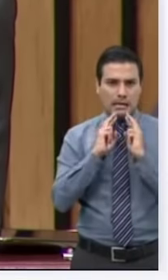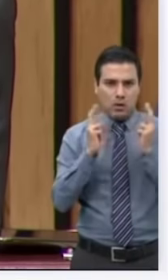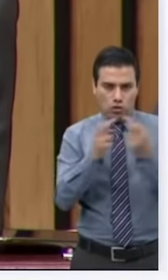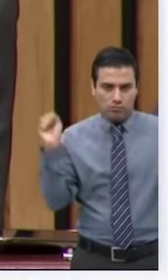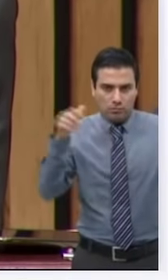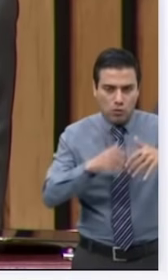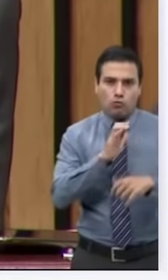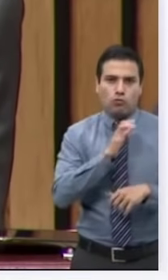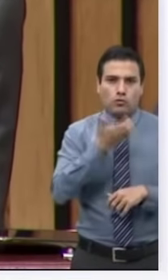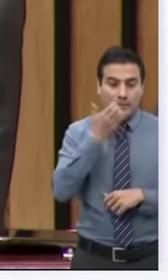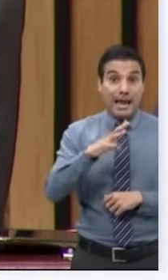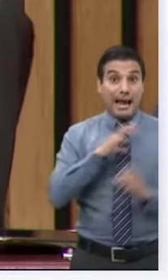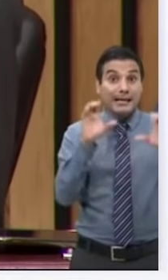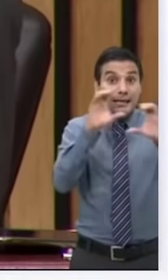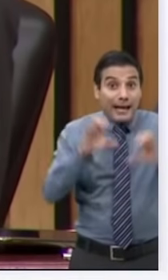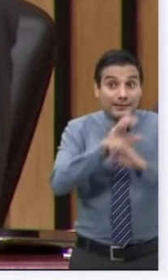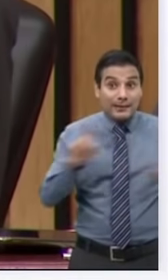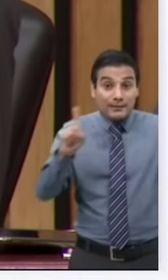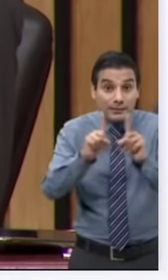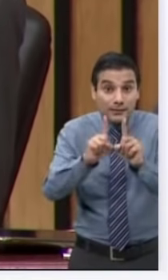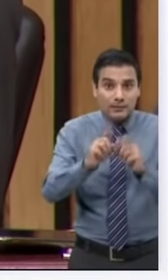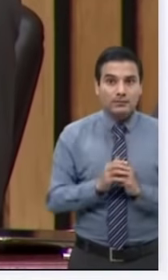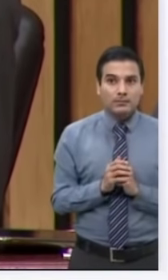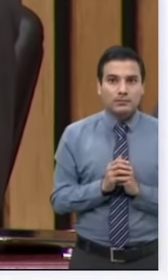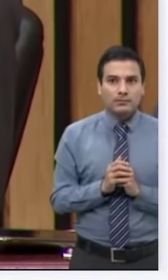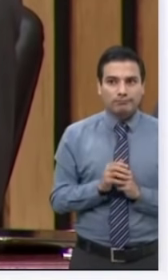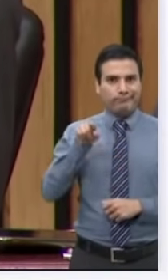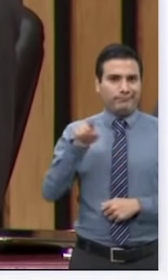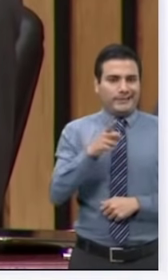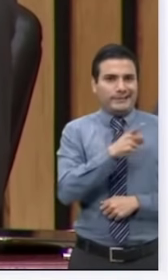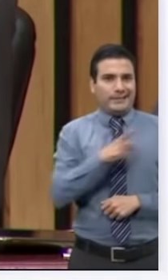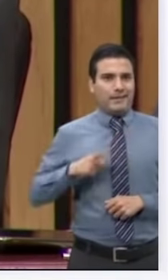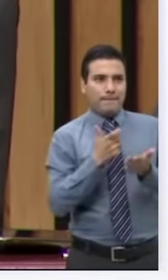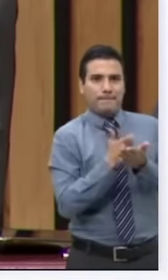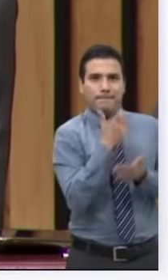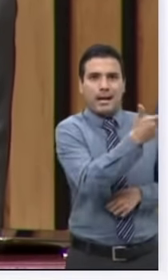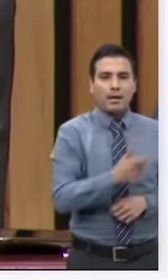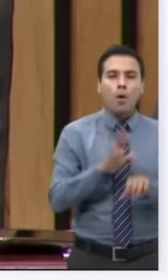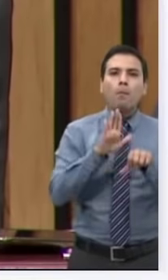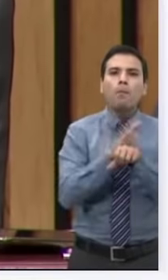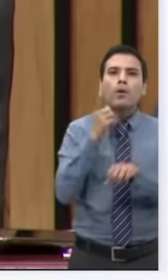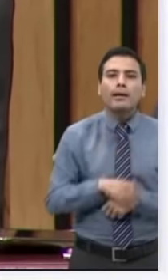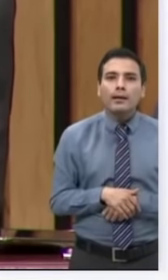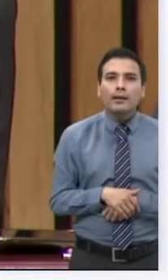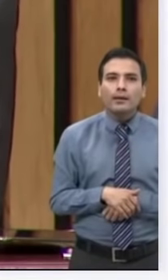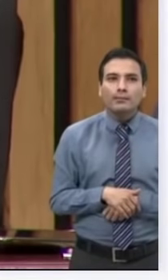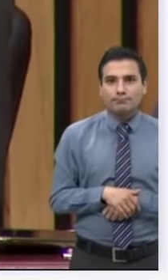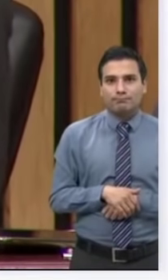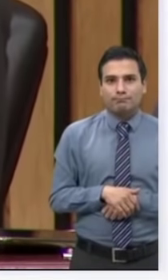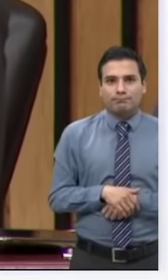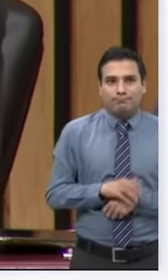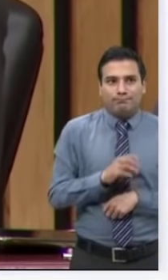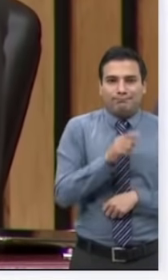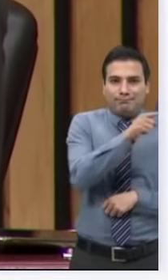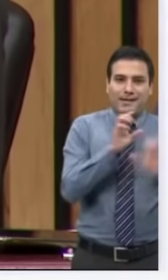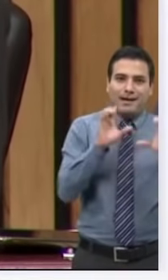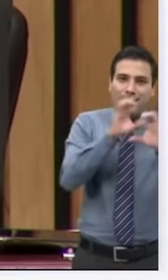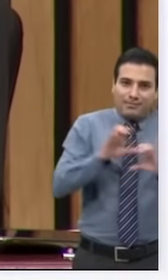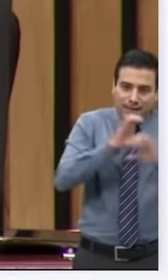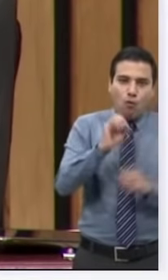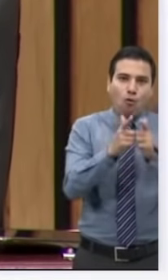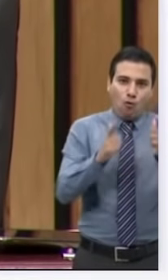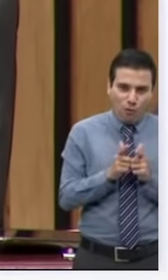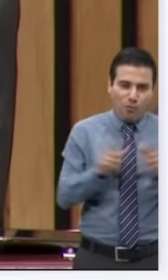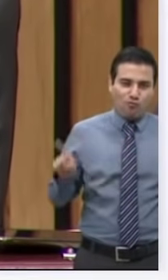con un cantante pues le tiene que pagar porque si no es la aportación empresarial de ese cantante o de ese grupo